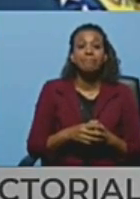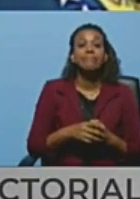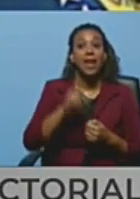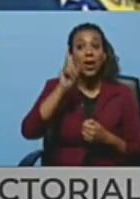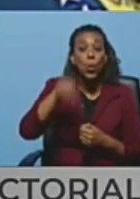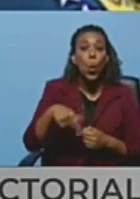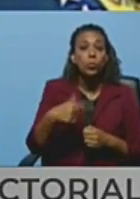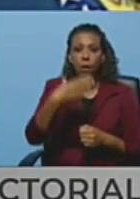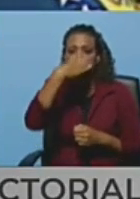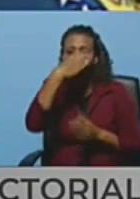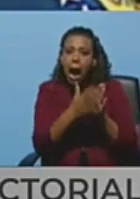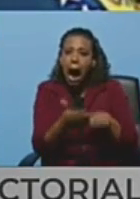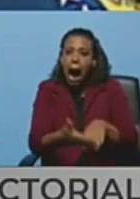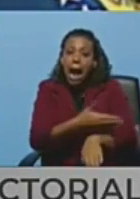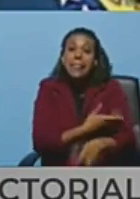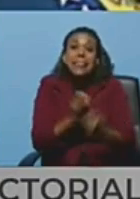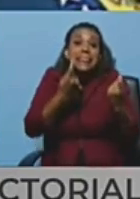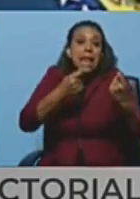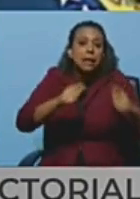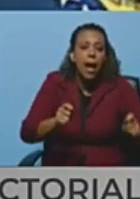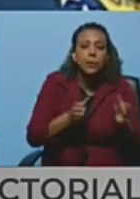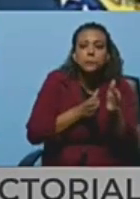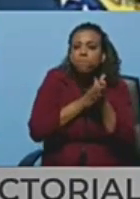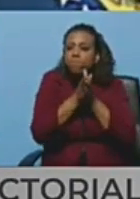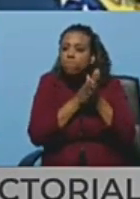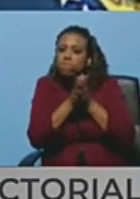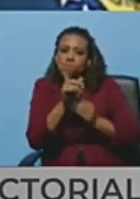y están en una operación